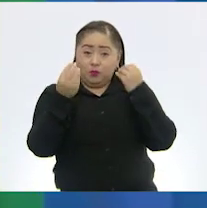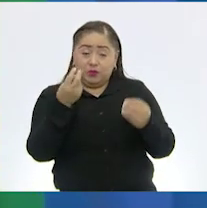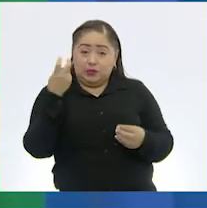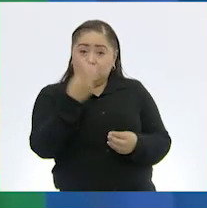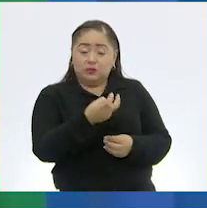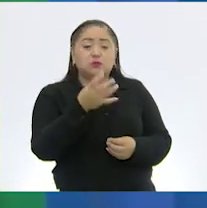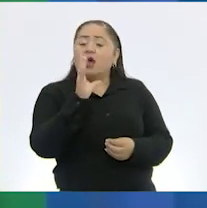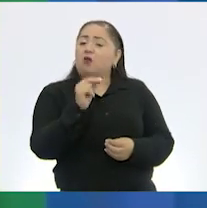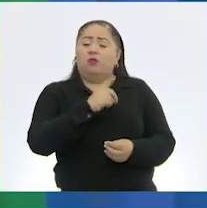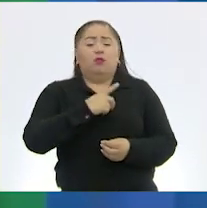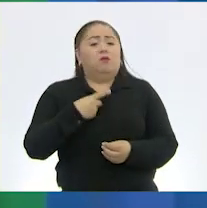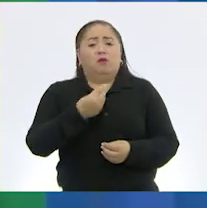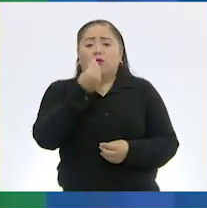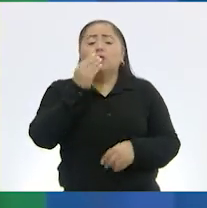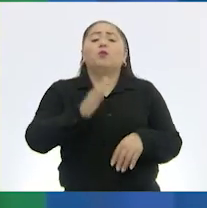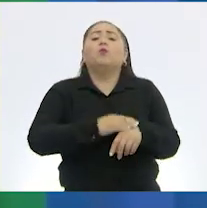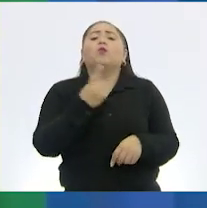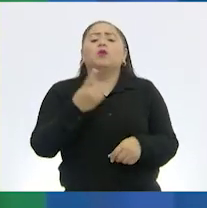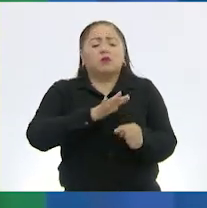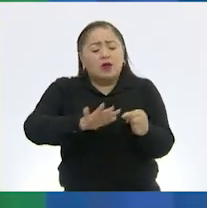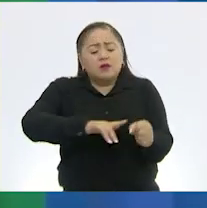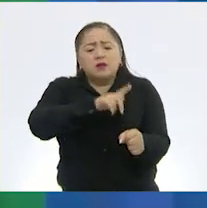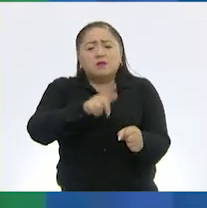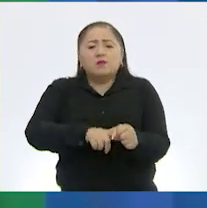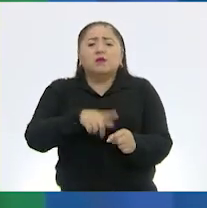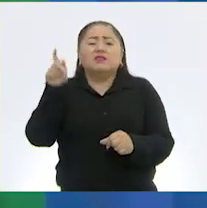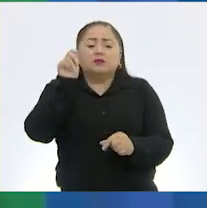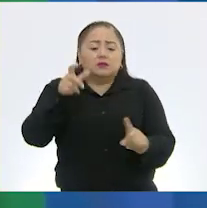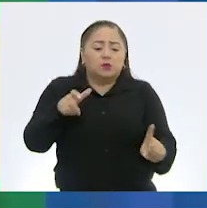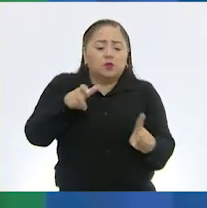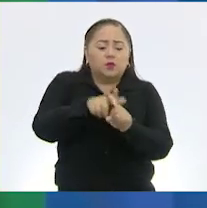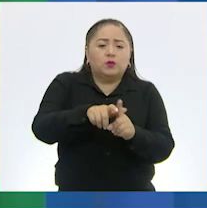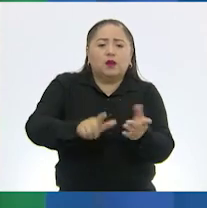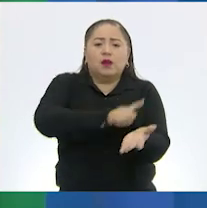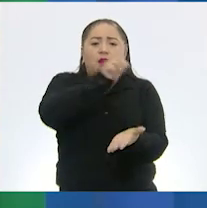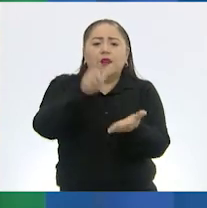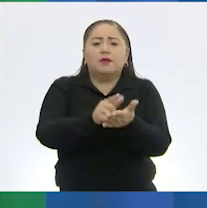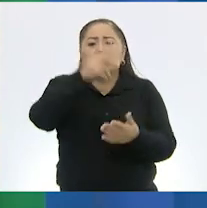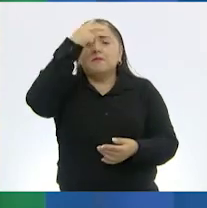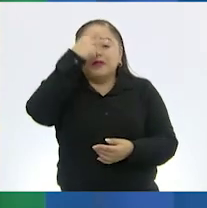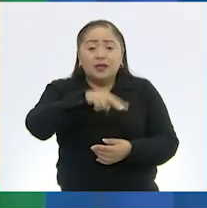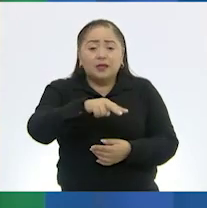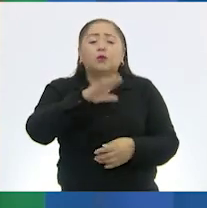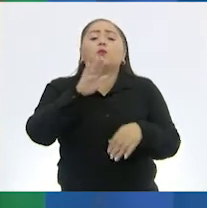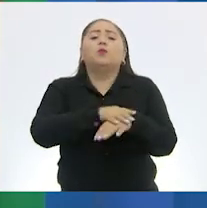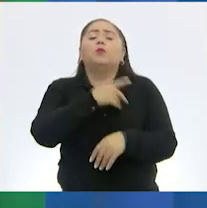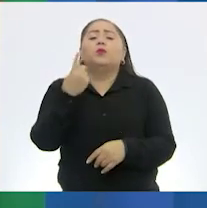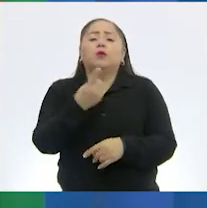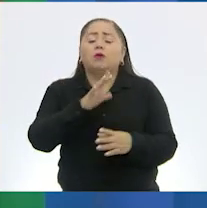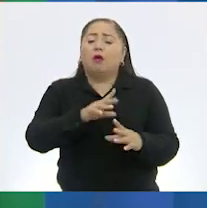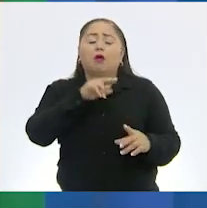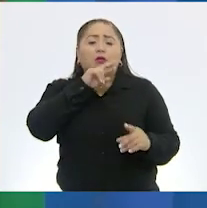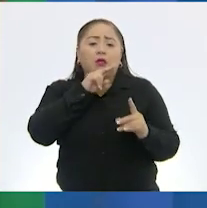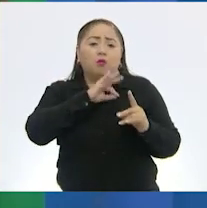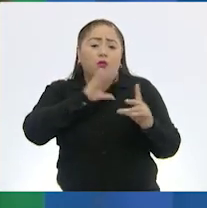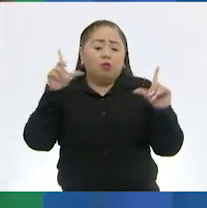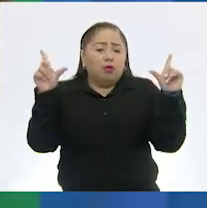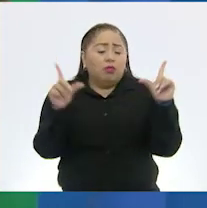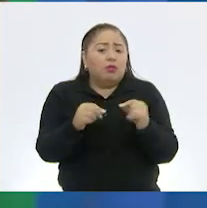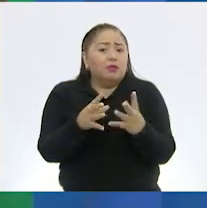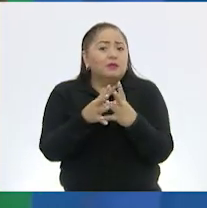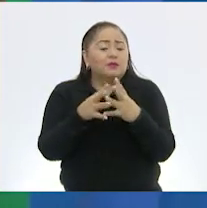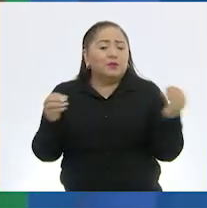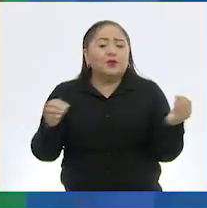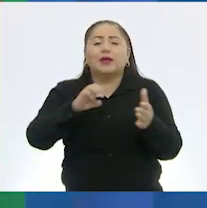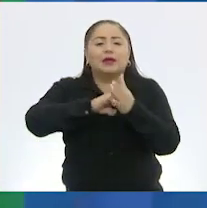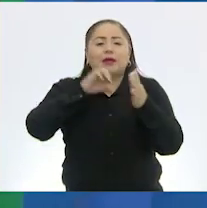debemos consumirlos, ya que son animales que están protegidos por las leyes mexicanas, porque están en riesgo de desaparecer. Tal